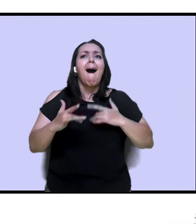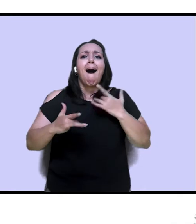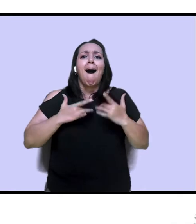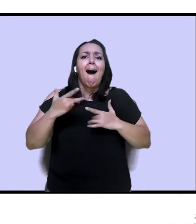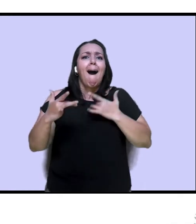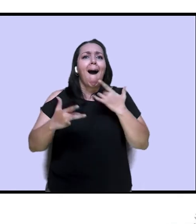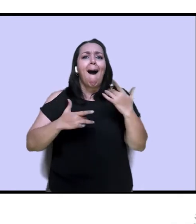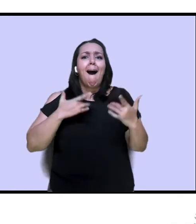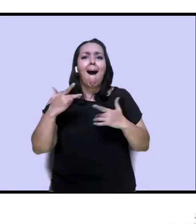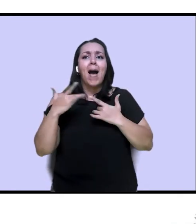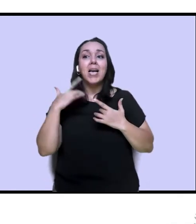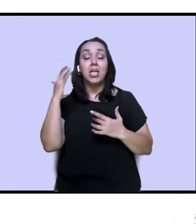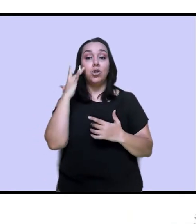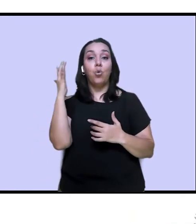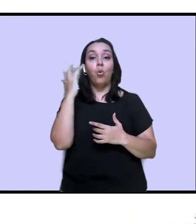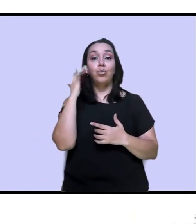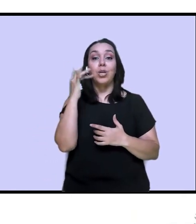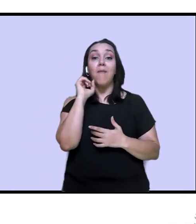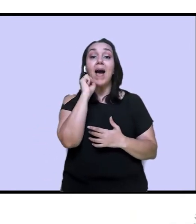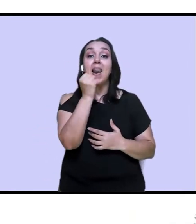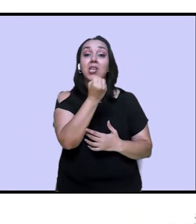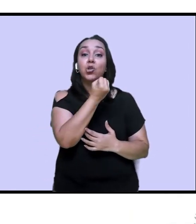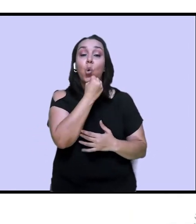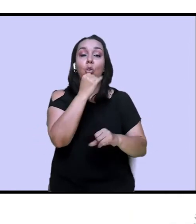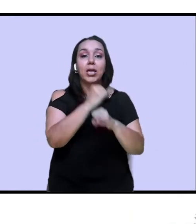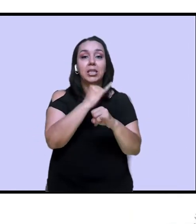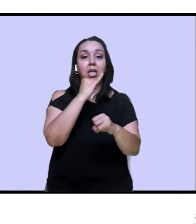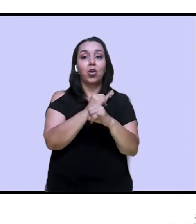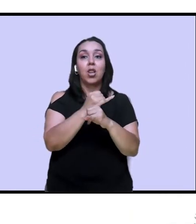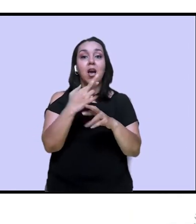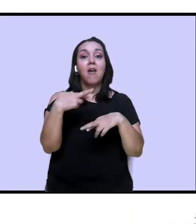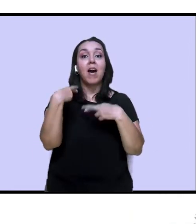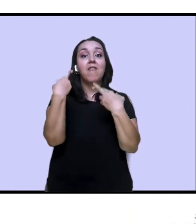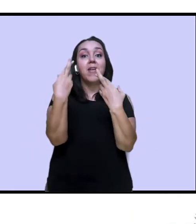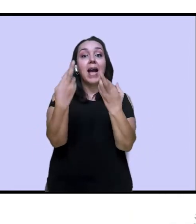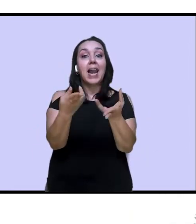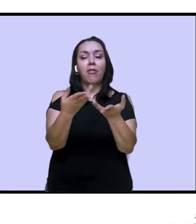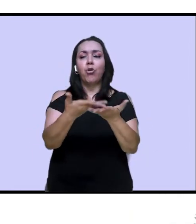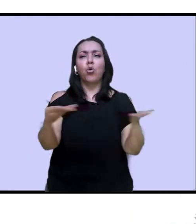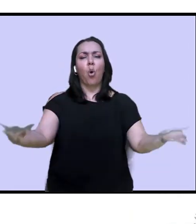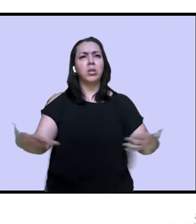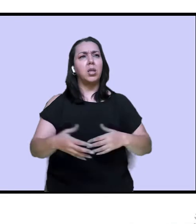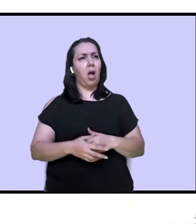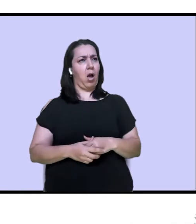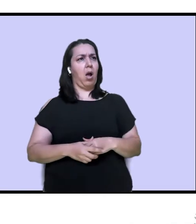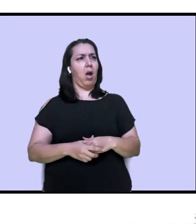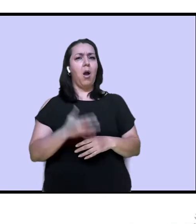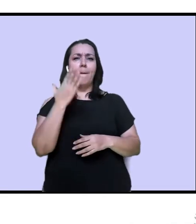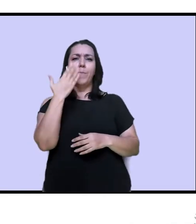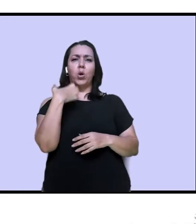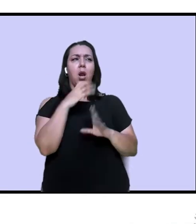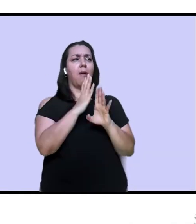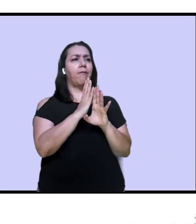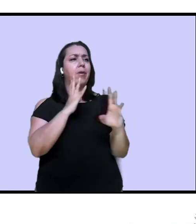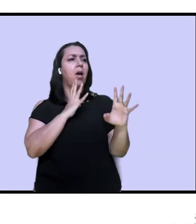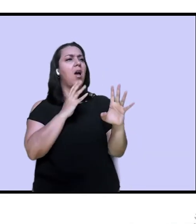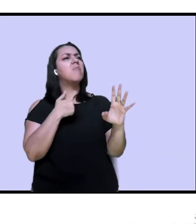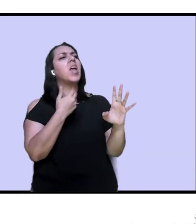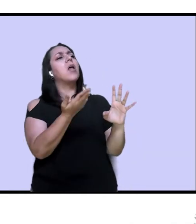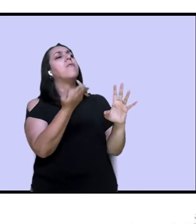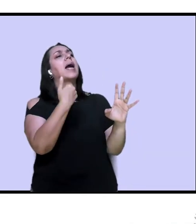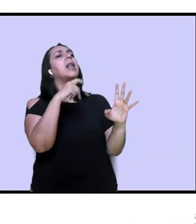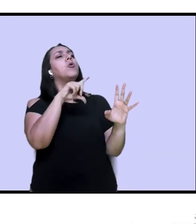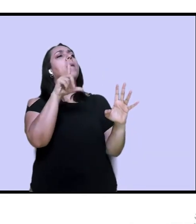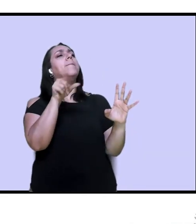emocionó muchísimo porque escuchaba que en la soda de su institución estaban regalando las cosas, porque en la fila